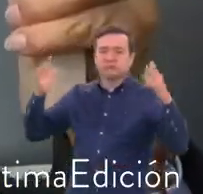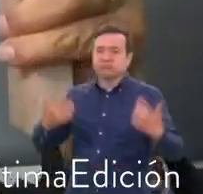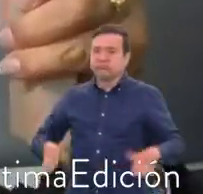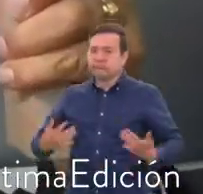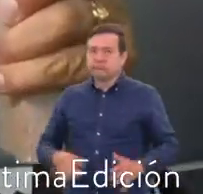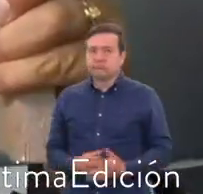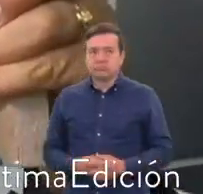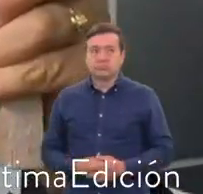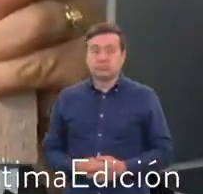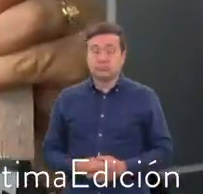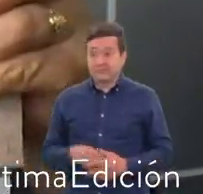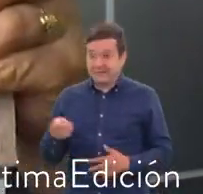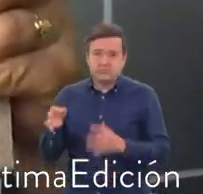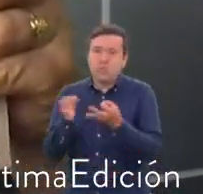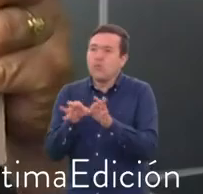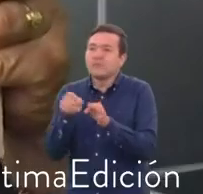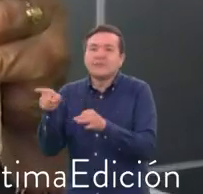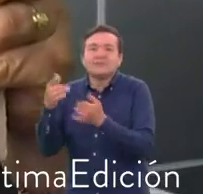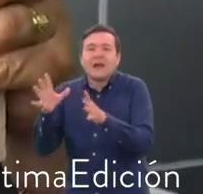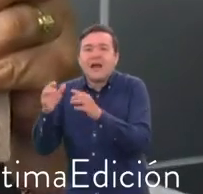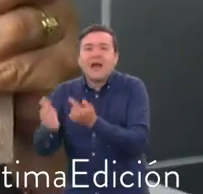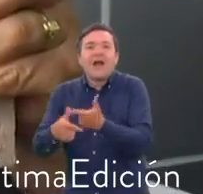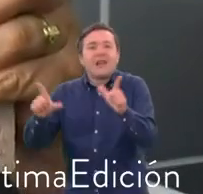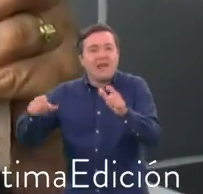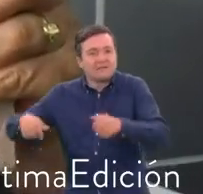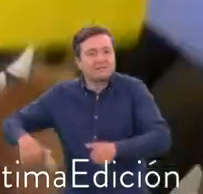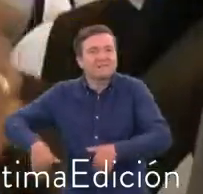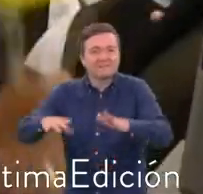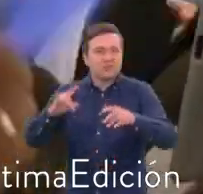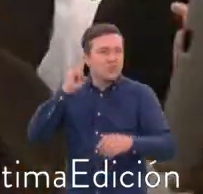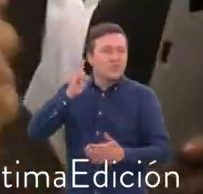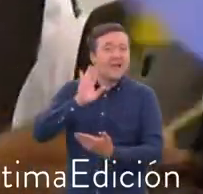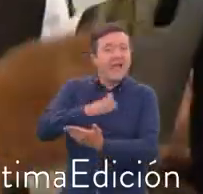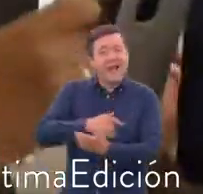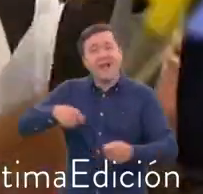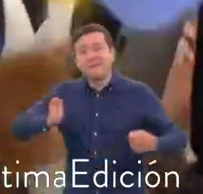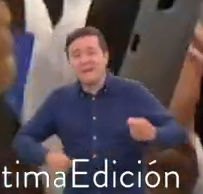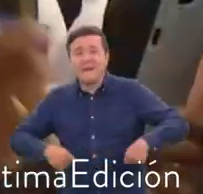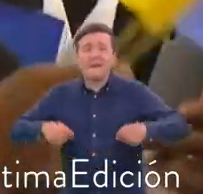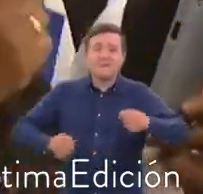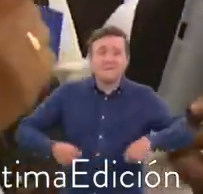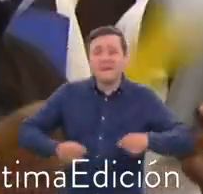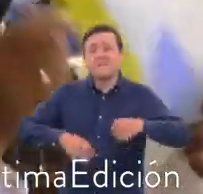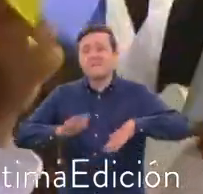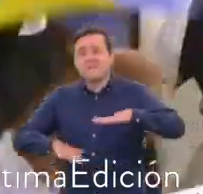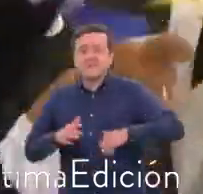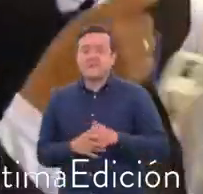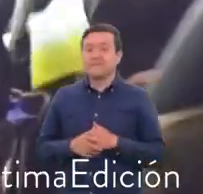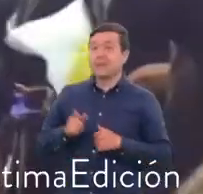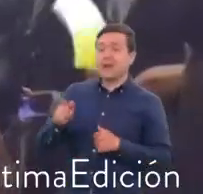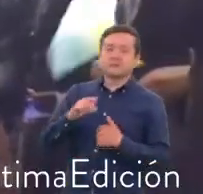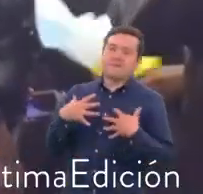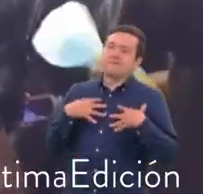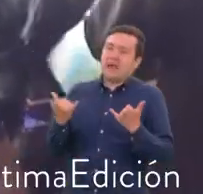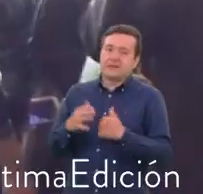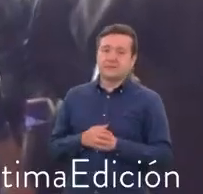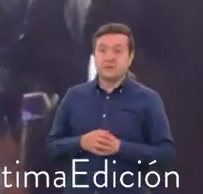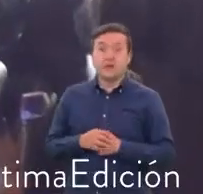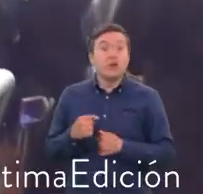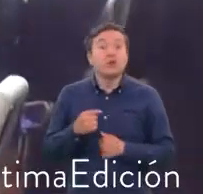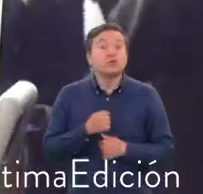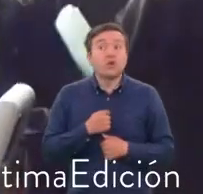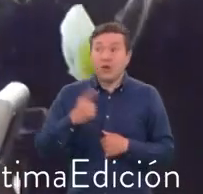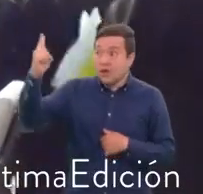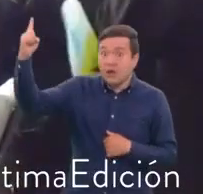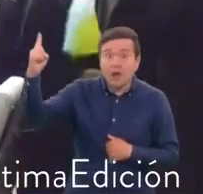hermana está en libertad y la libertad también es nuestra. La felicidad de ella es nuestra. Muy feliz por la